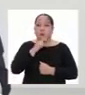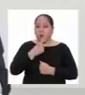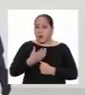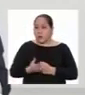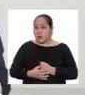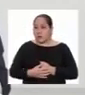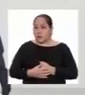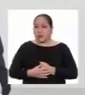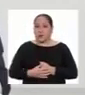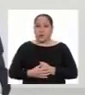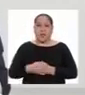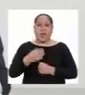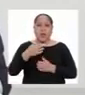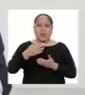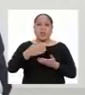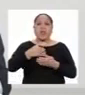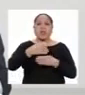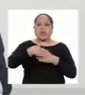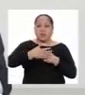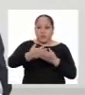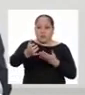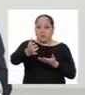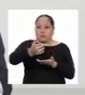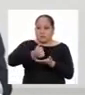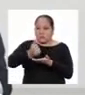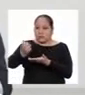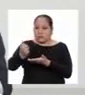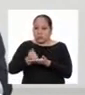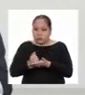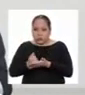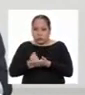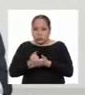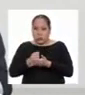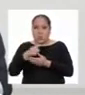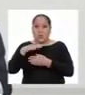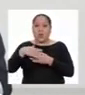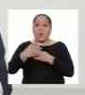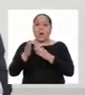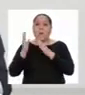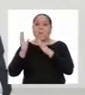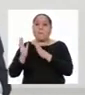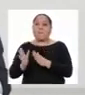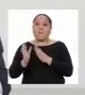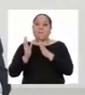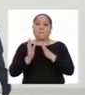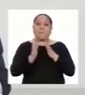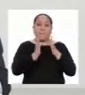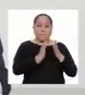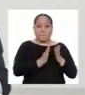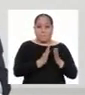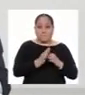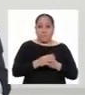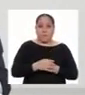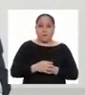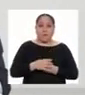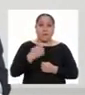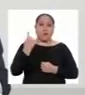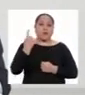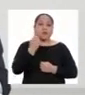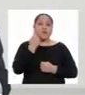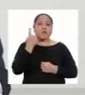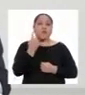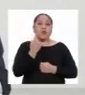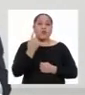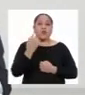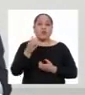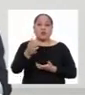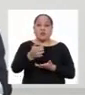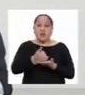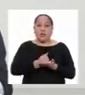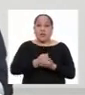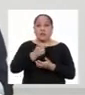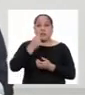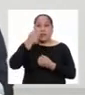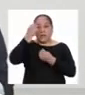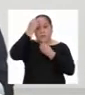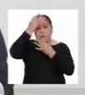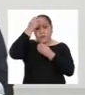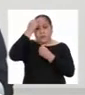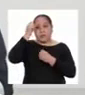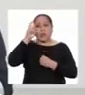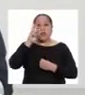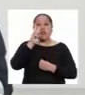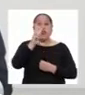de recolectar datos, viene un proceso de organización. Si solo recolectas información de